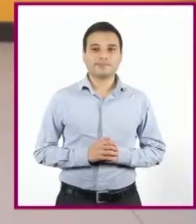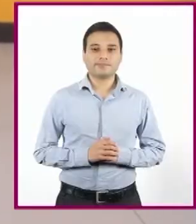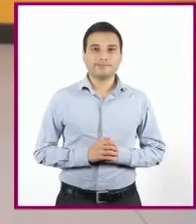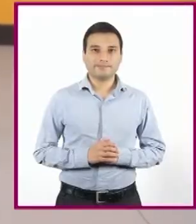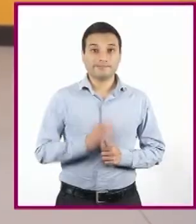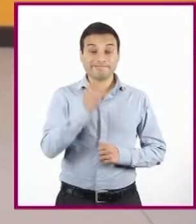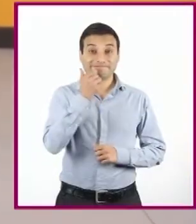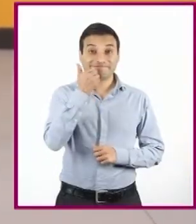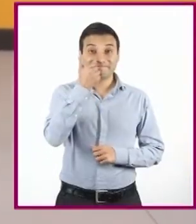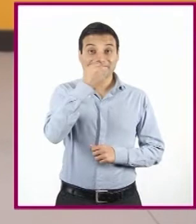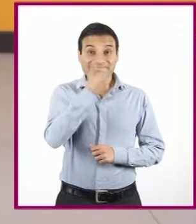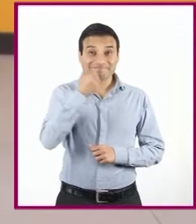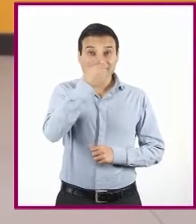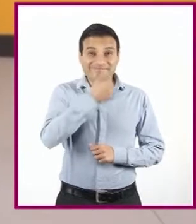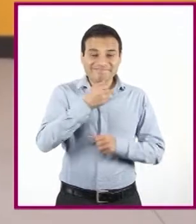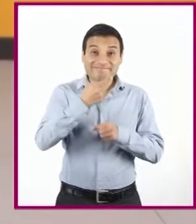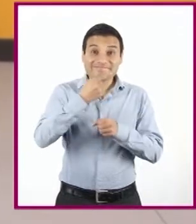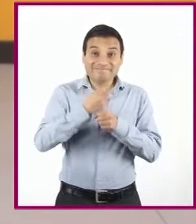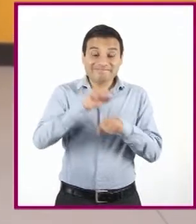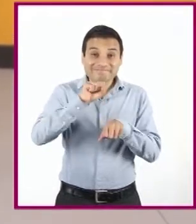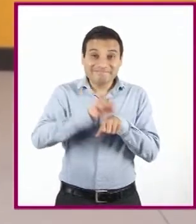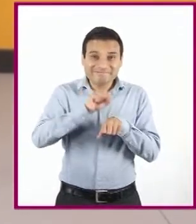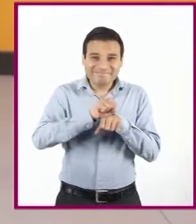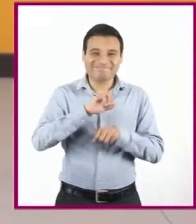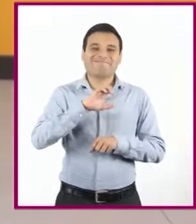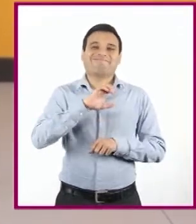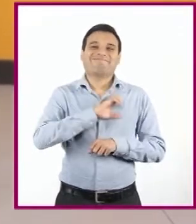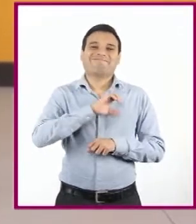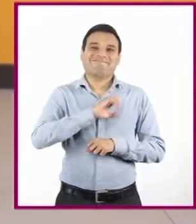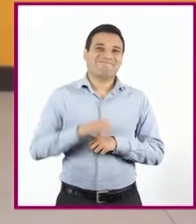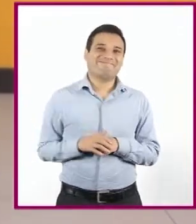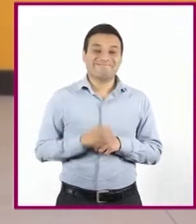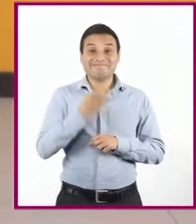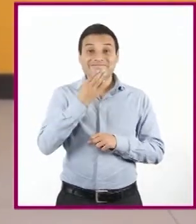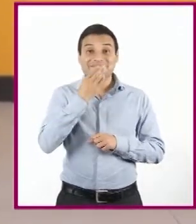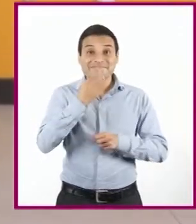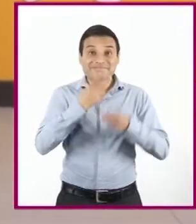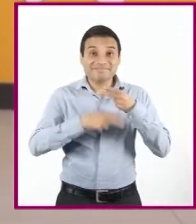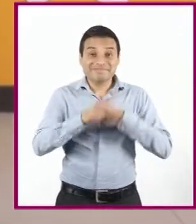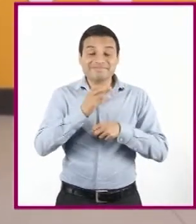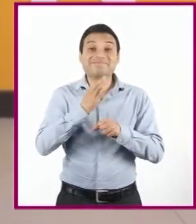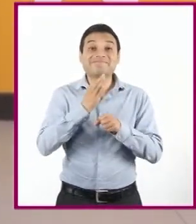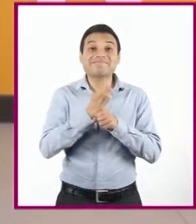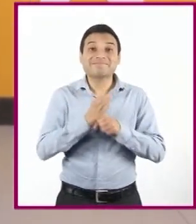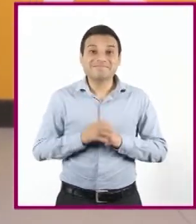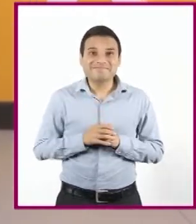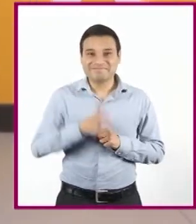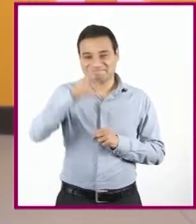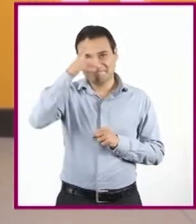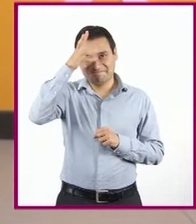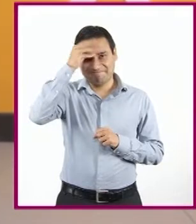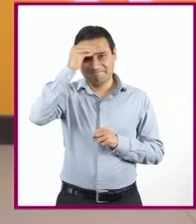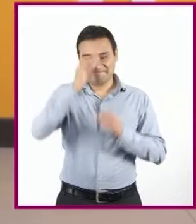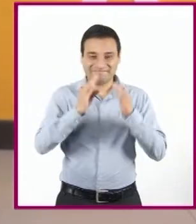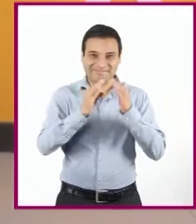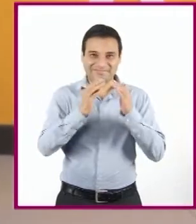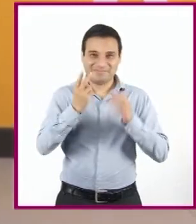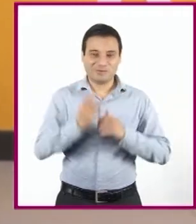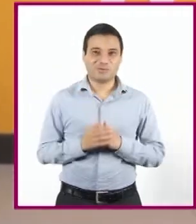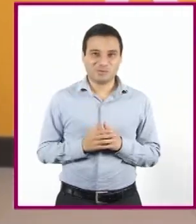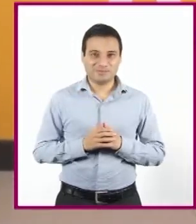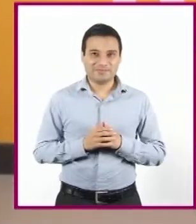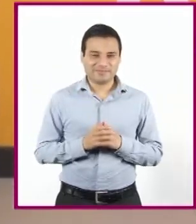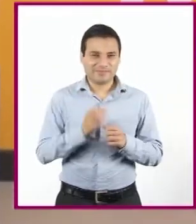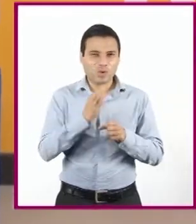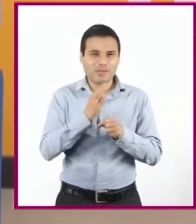Estimadas alumnas y alumnos de primero de secundaria, les damos la bienvenida a Aprende en Casa 2.